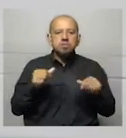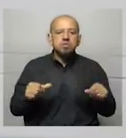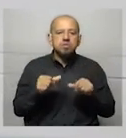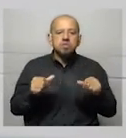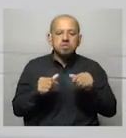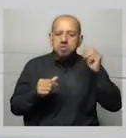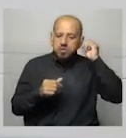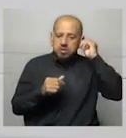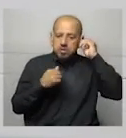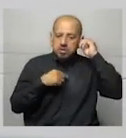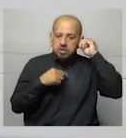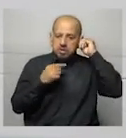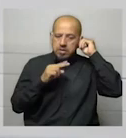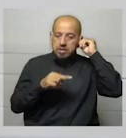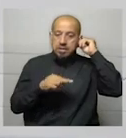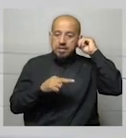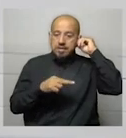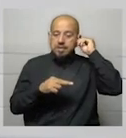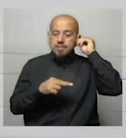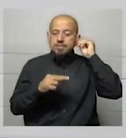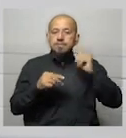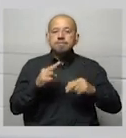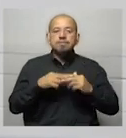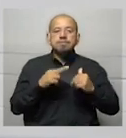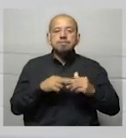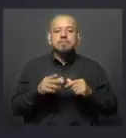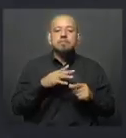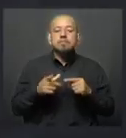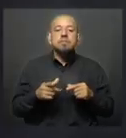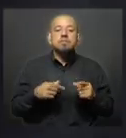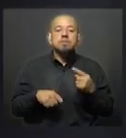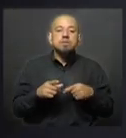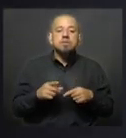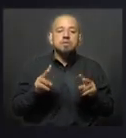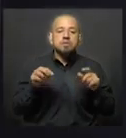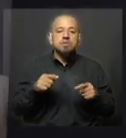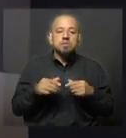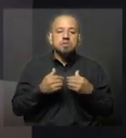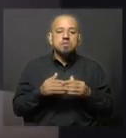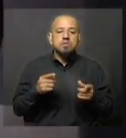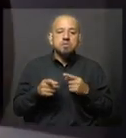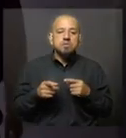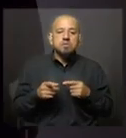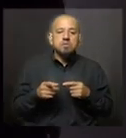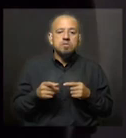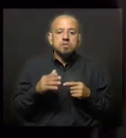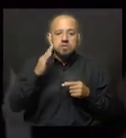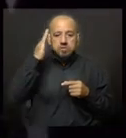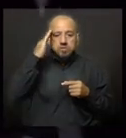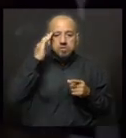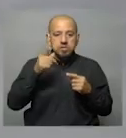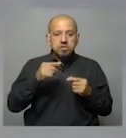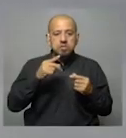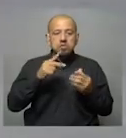haciendo en internet, que también eso fue una cosa bastante vanguardista. Con respecto al inicio del monitor plástico, ya se sabe que es un